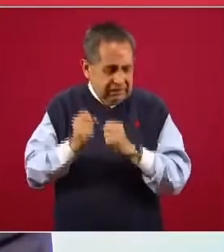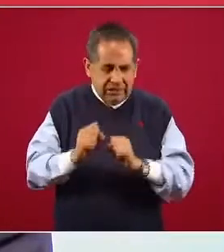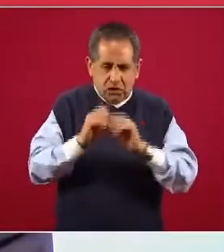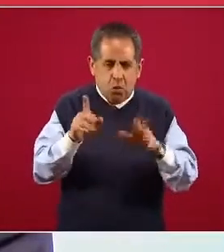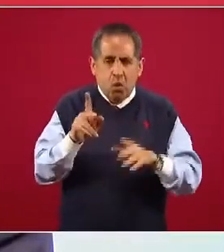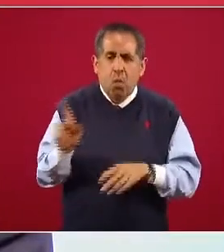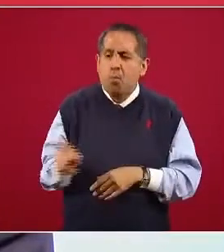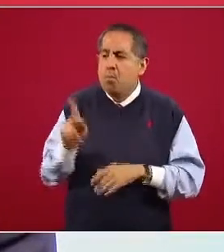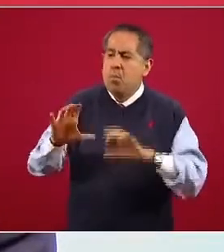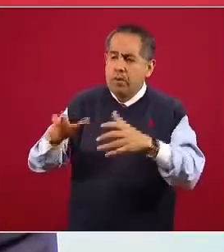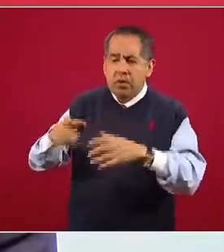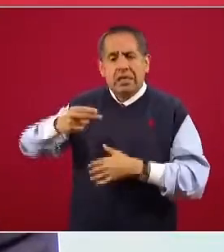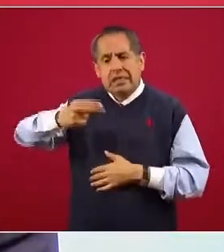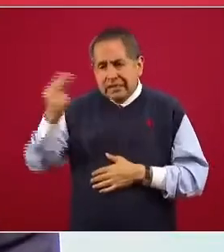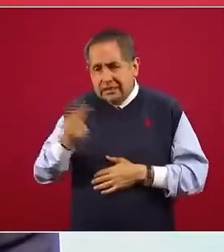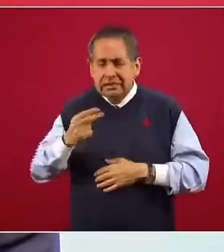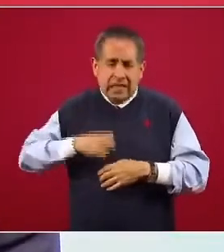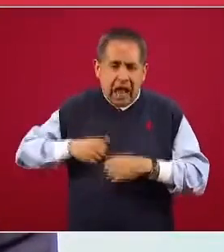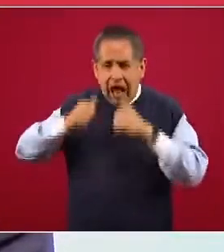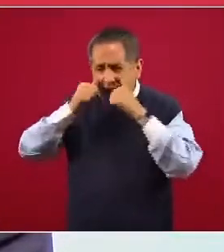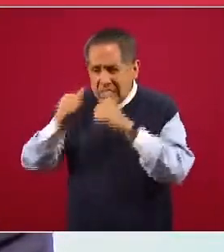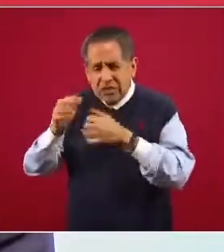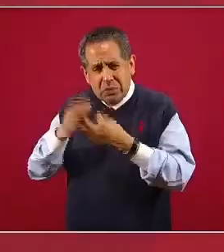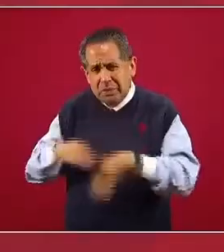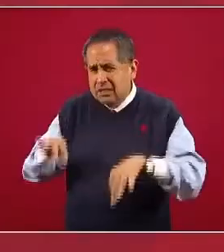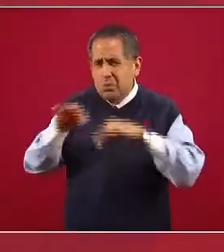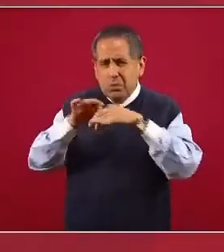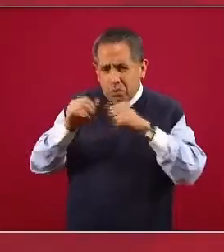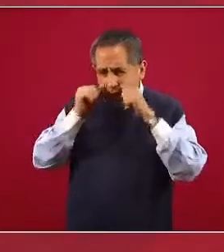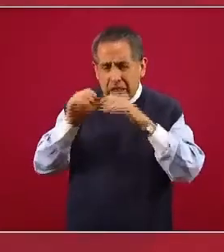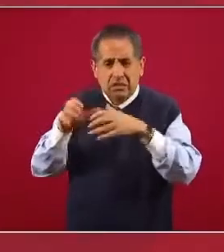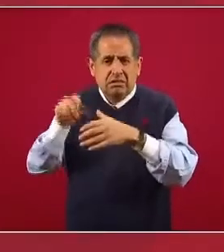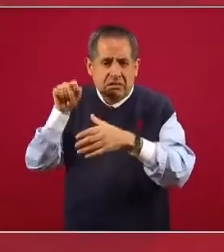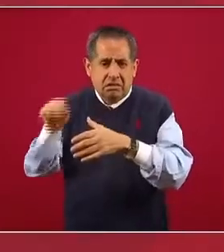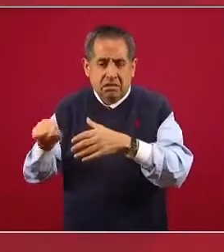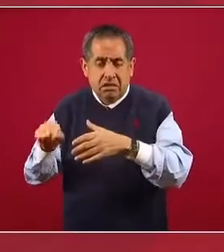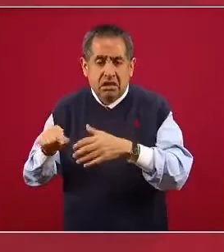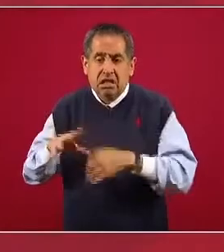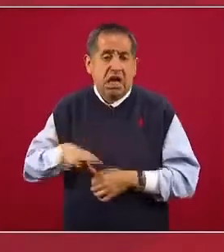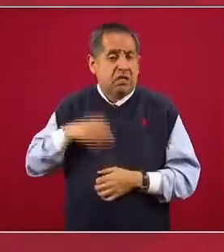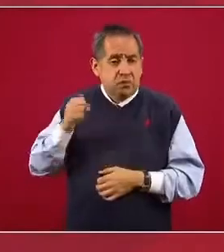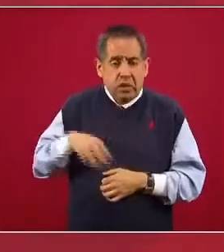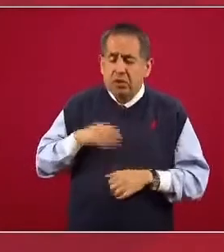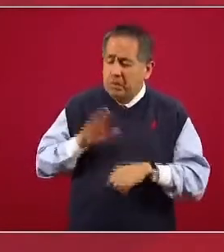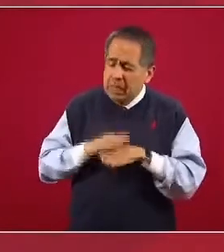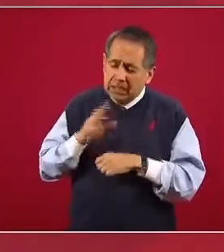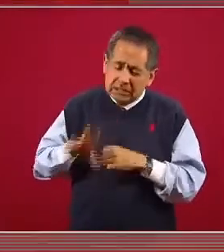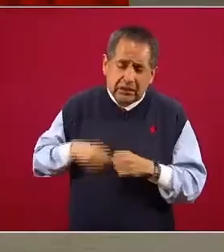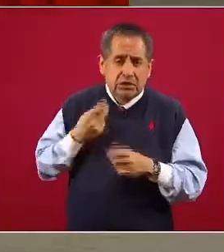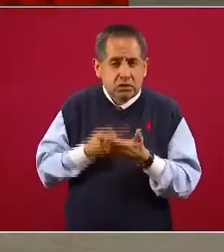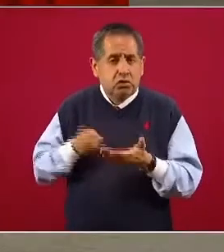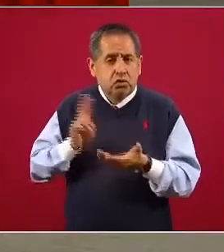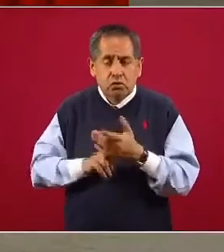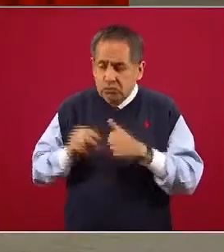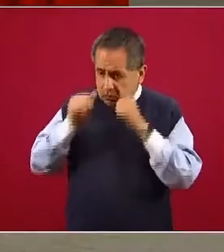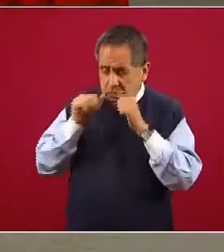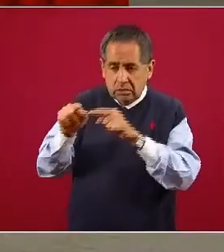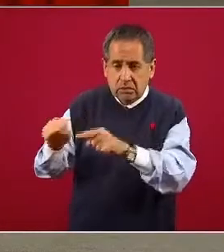que estas poblaciones requieren una atención particular, un esfuerzo adicional,